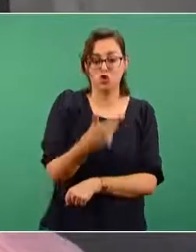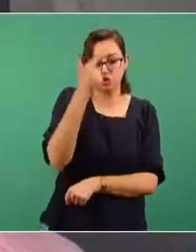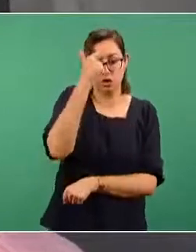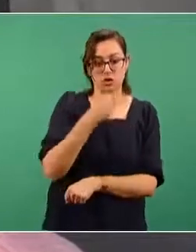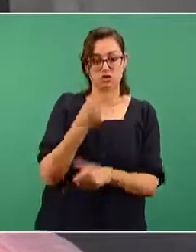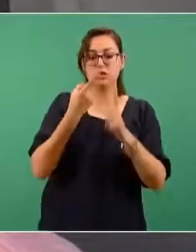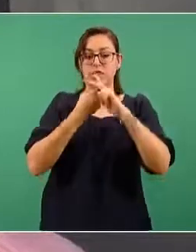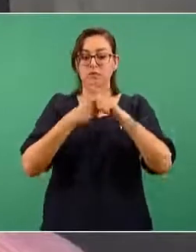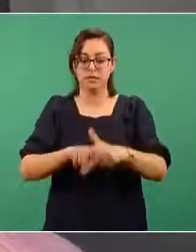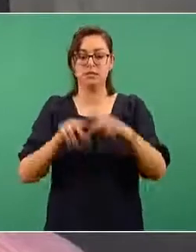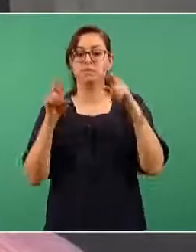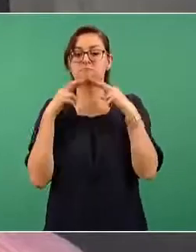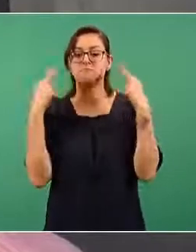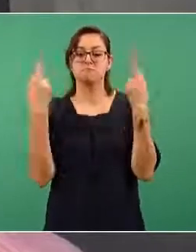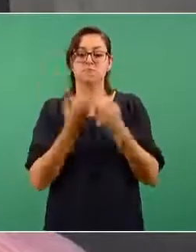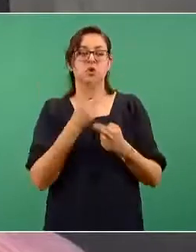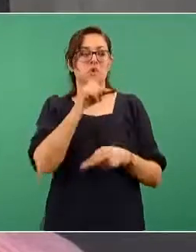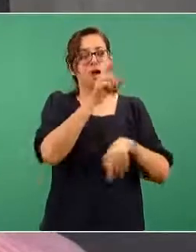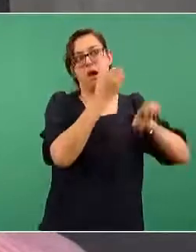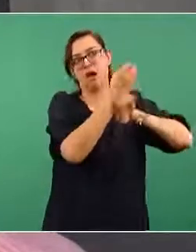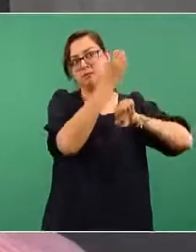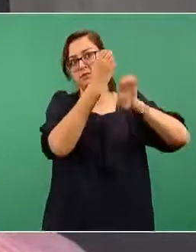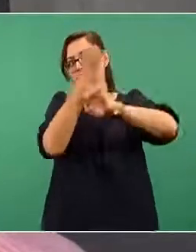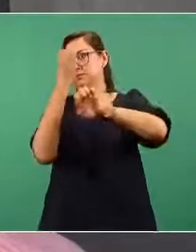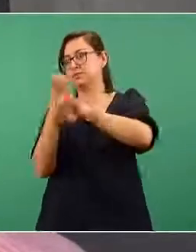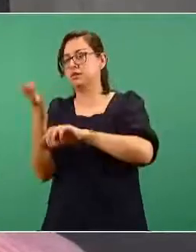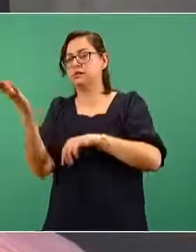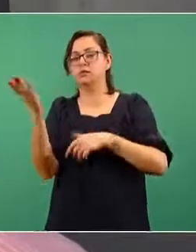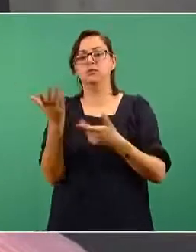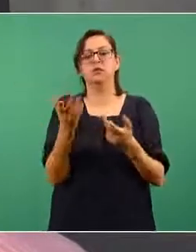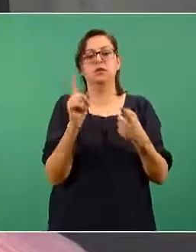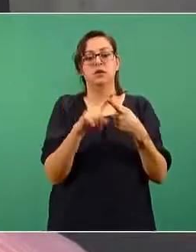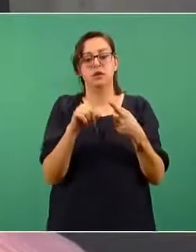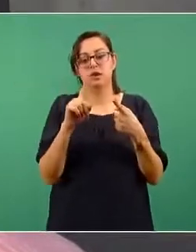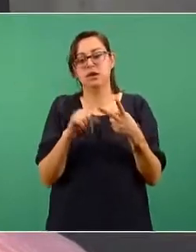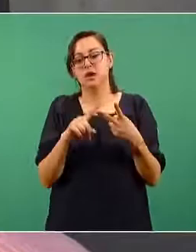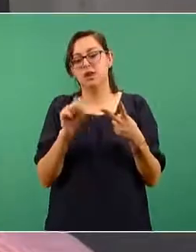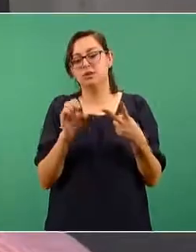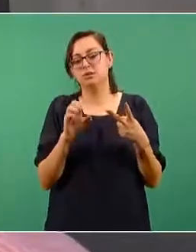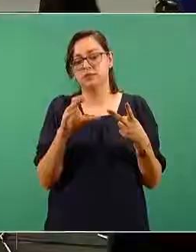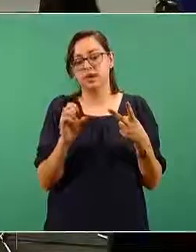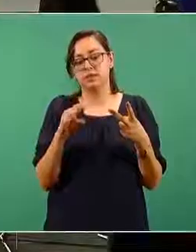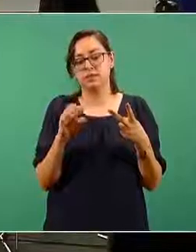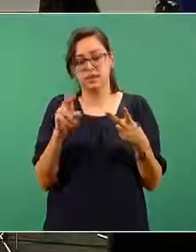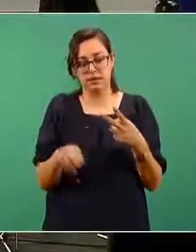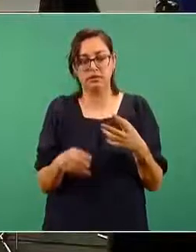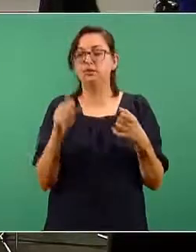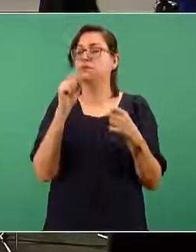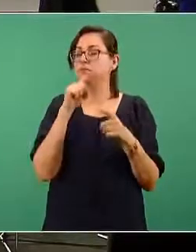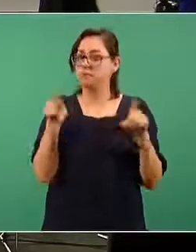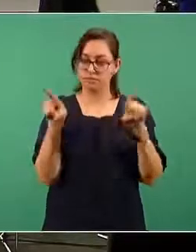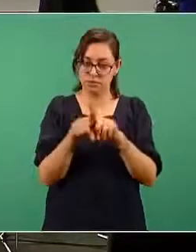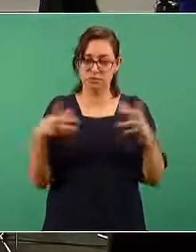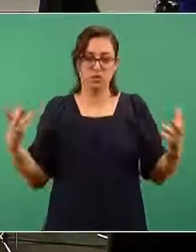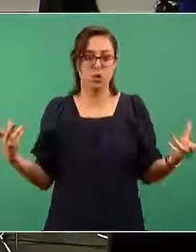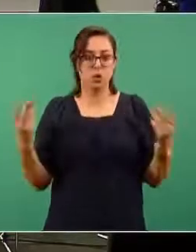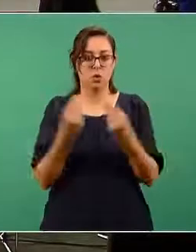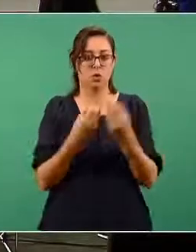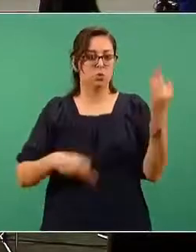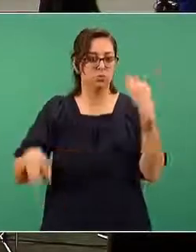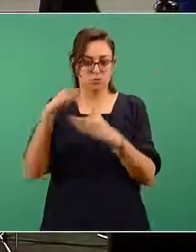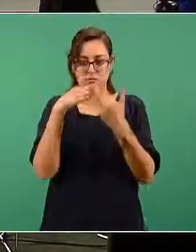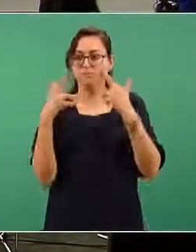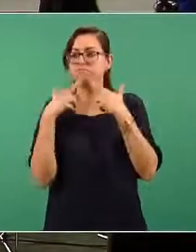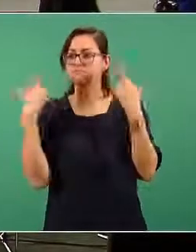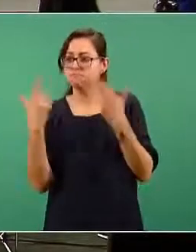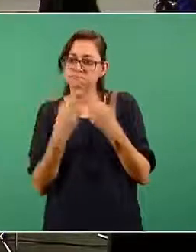los estados y también por parte de la Secretaría de Bienestar y los programas sociales. Y en esta reunión se dirimen precisamente este